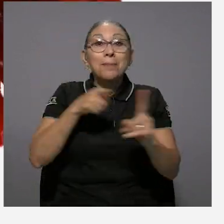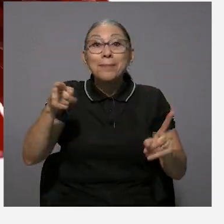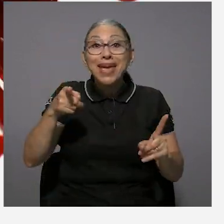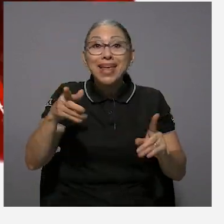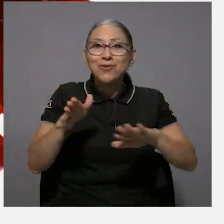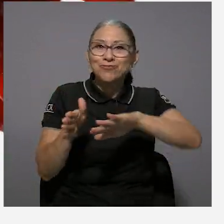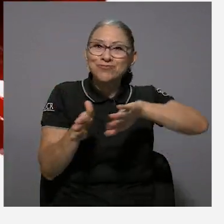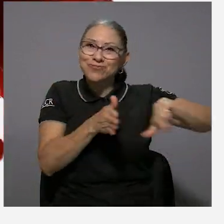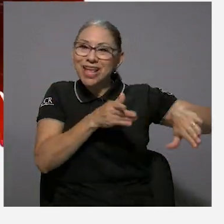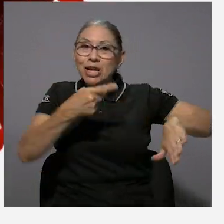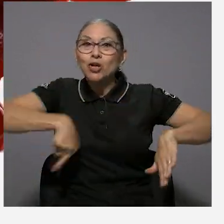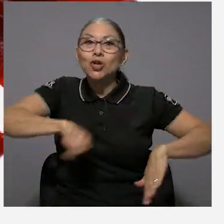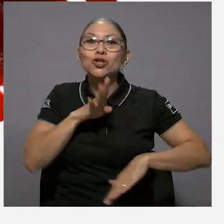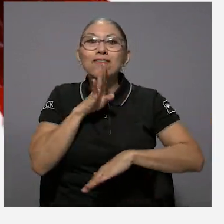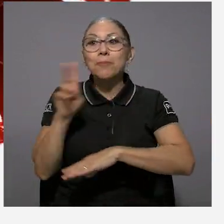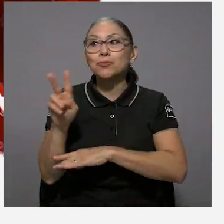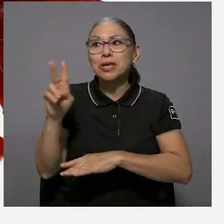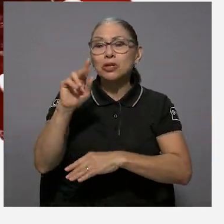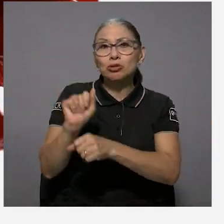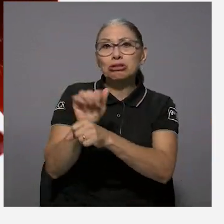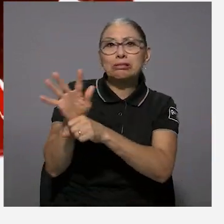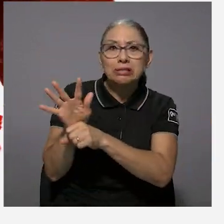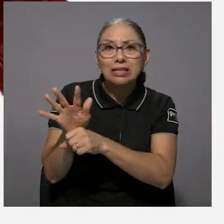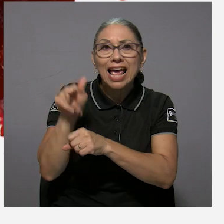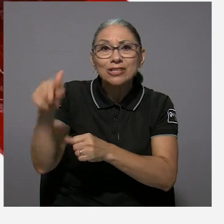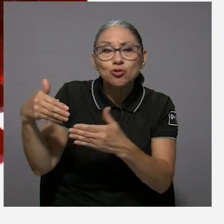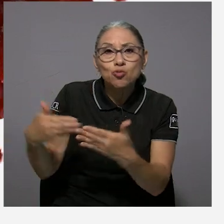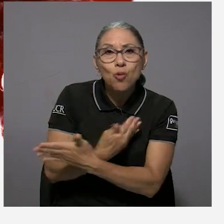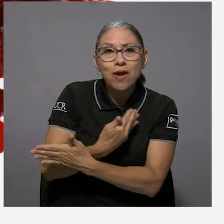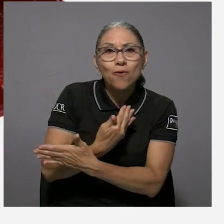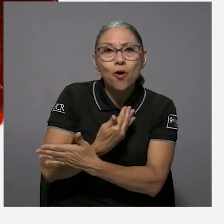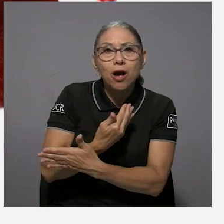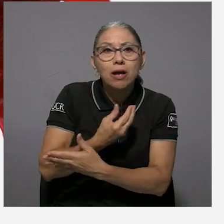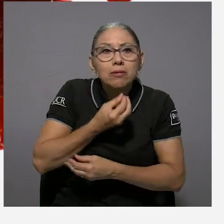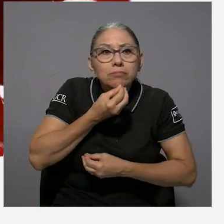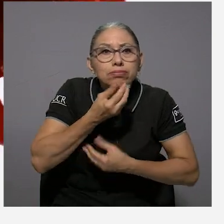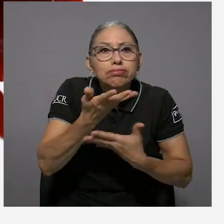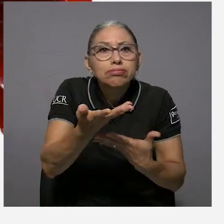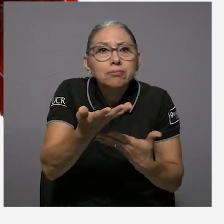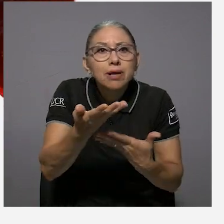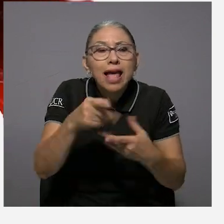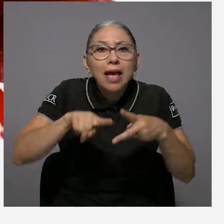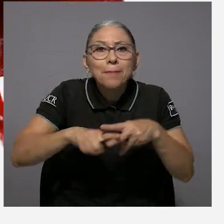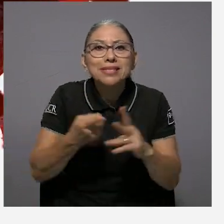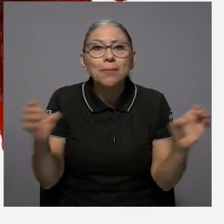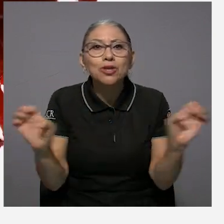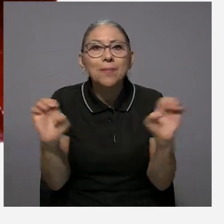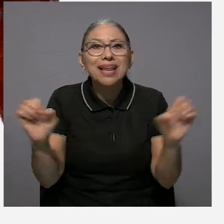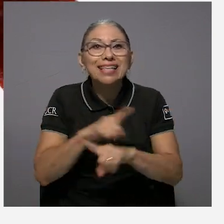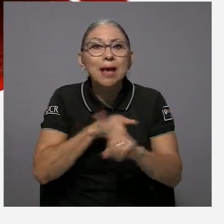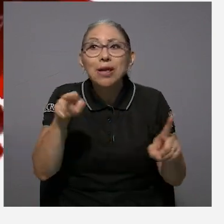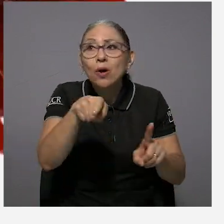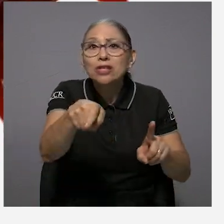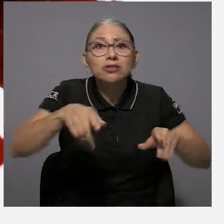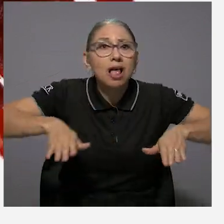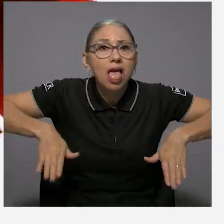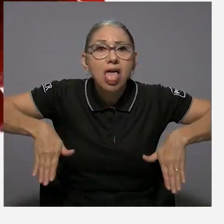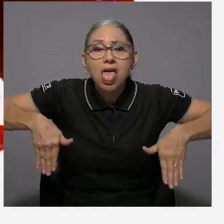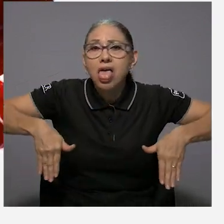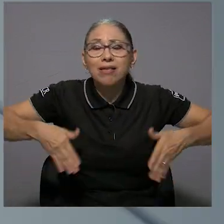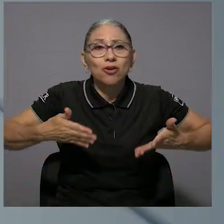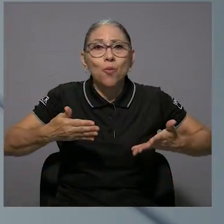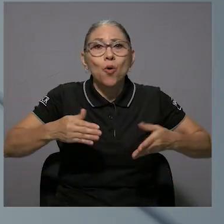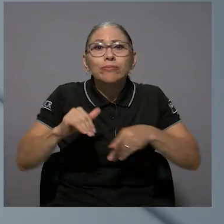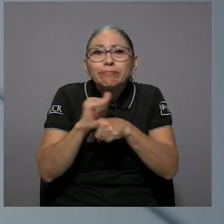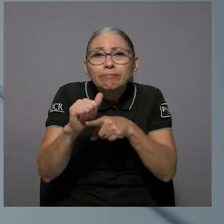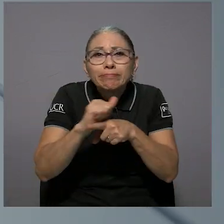que era completamente nuevo, esta parte, o sea, empezamos a atender la emergencia sin hacer esta formación cultural